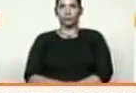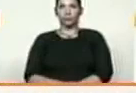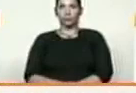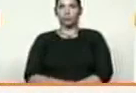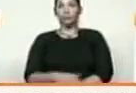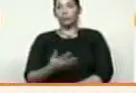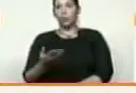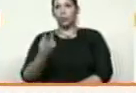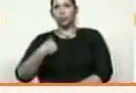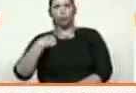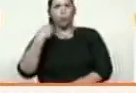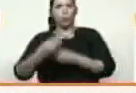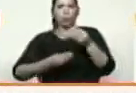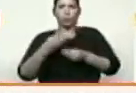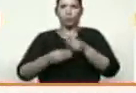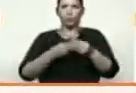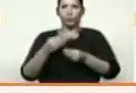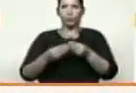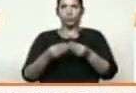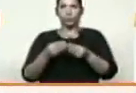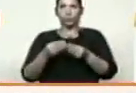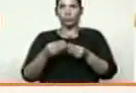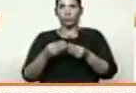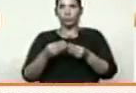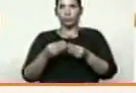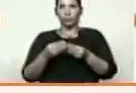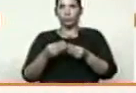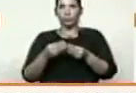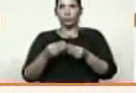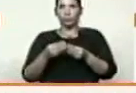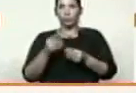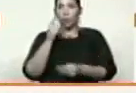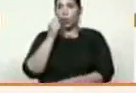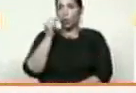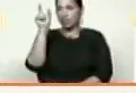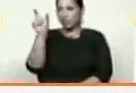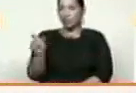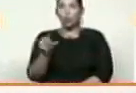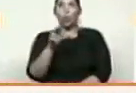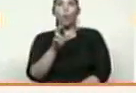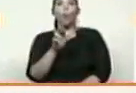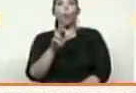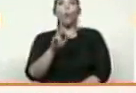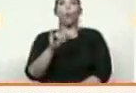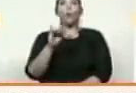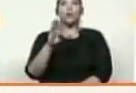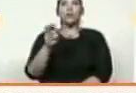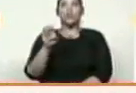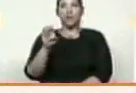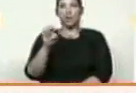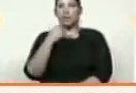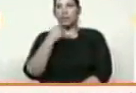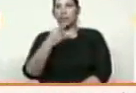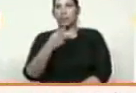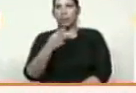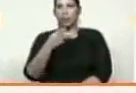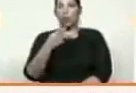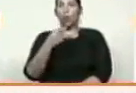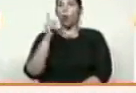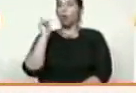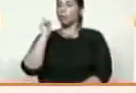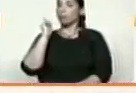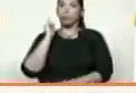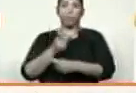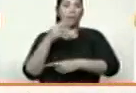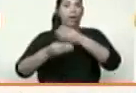pero no me gusta hacerlo. El señor Uribe acaba de decir que hay que ir a una asamblea constituyente en